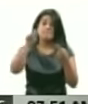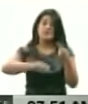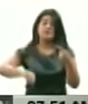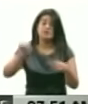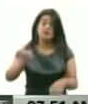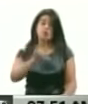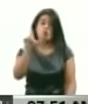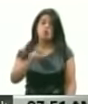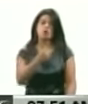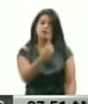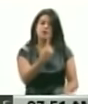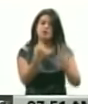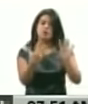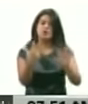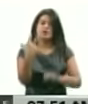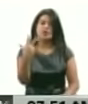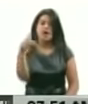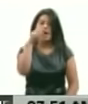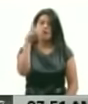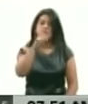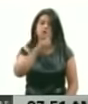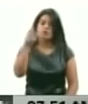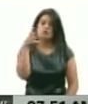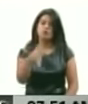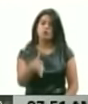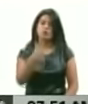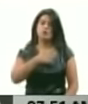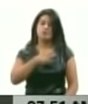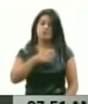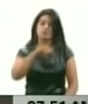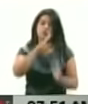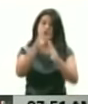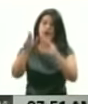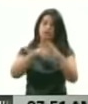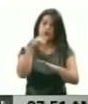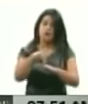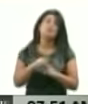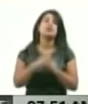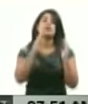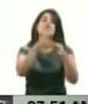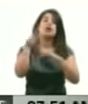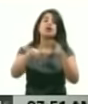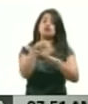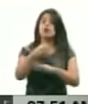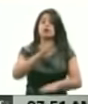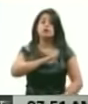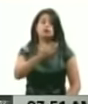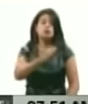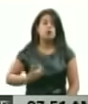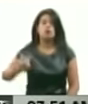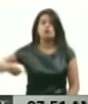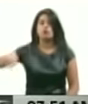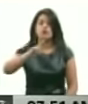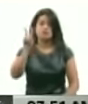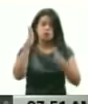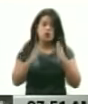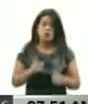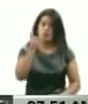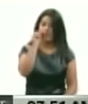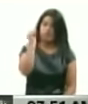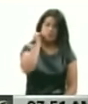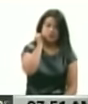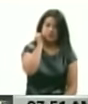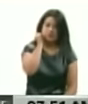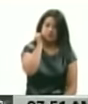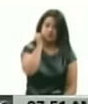que es el 183 aniversario de nuestra Biblioteca Nacional, la Biblioteca Nacional de todos los venezolanos y de todas las venezolanas, y